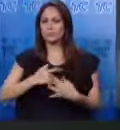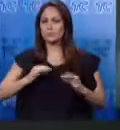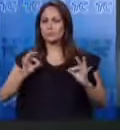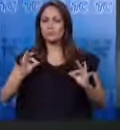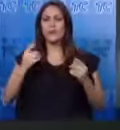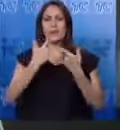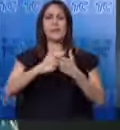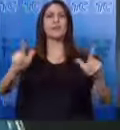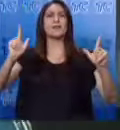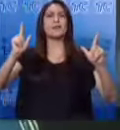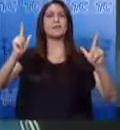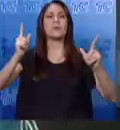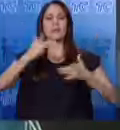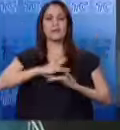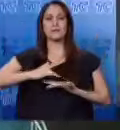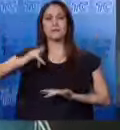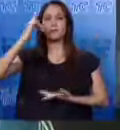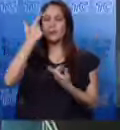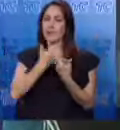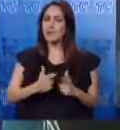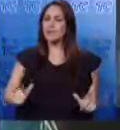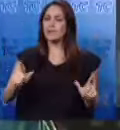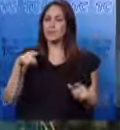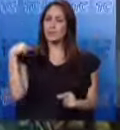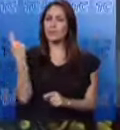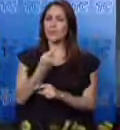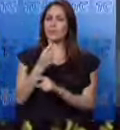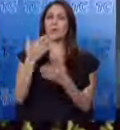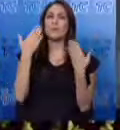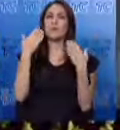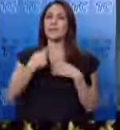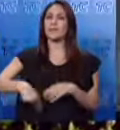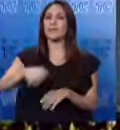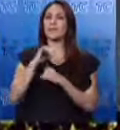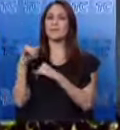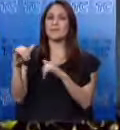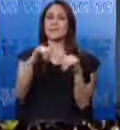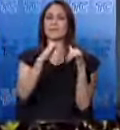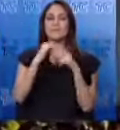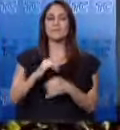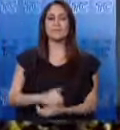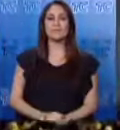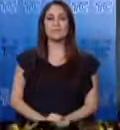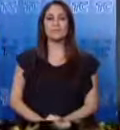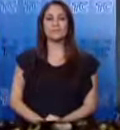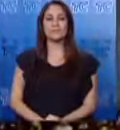libre, libre de espíritu, como todos los guayaquileños.